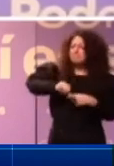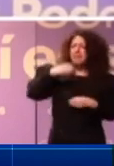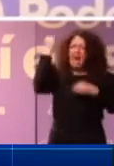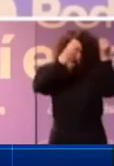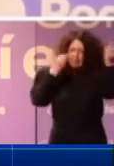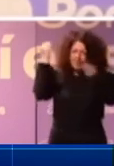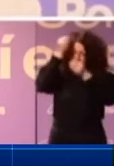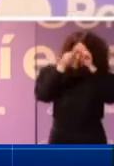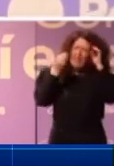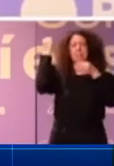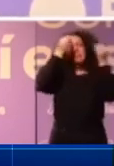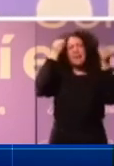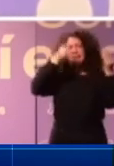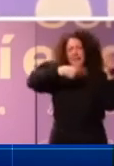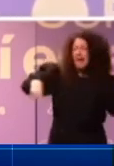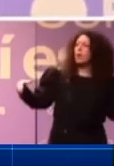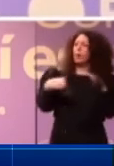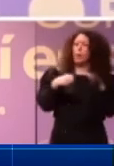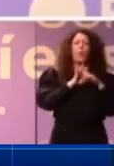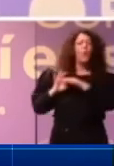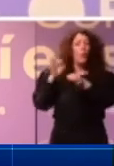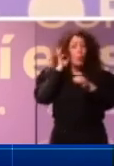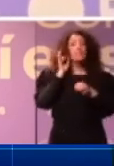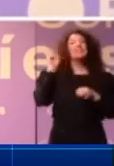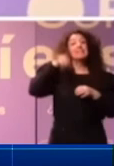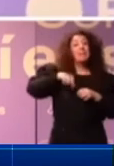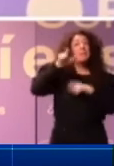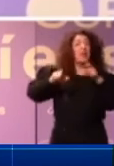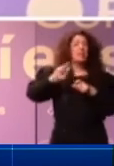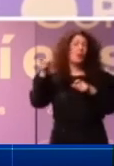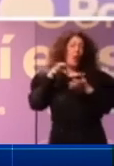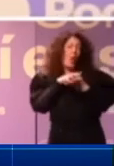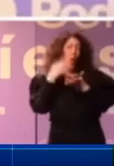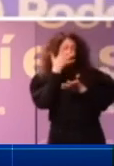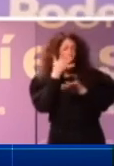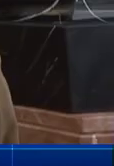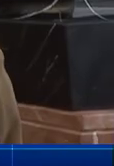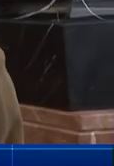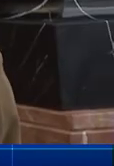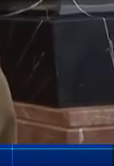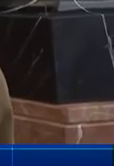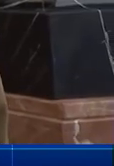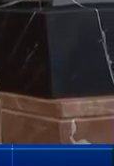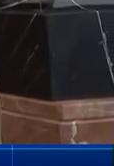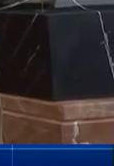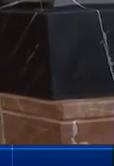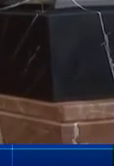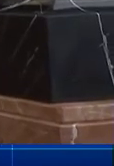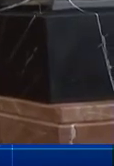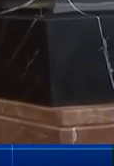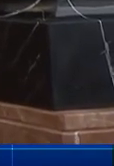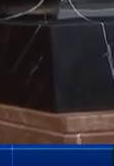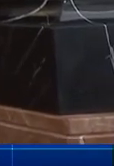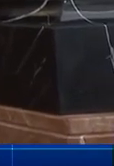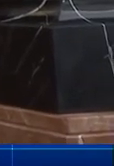gente gobierna España, es que sería de risa. Entre esto, lo de la Llop, lo de la Montero y todos los circos que llevamos tres, casi 4 años de circo,